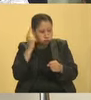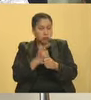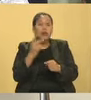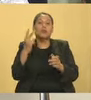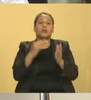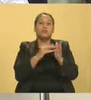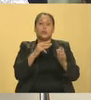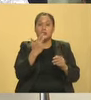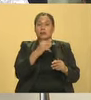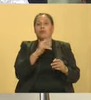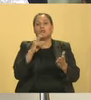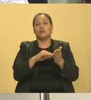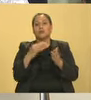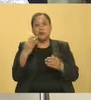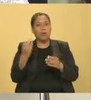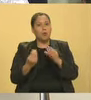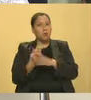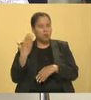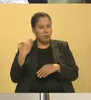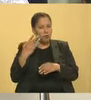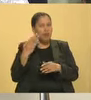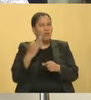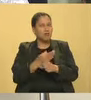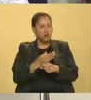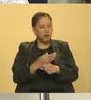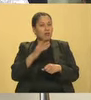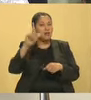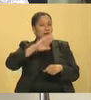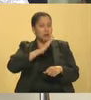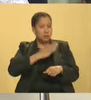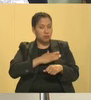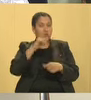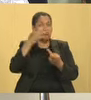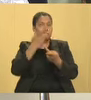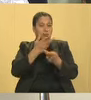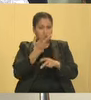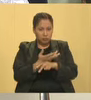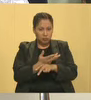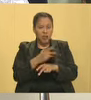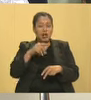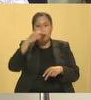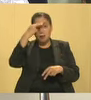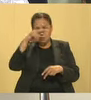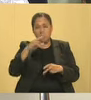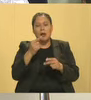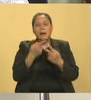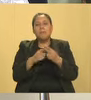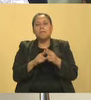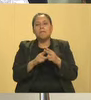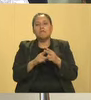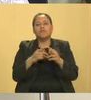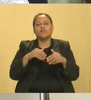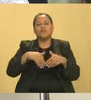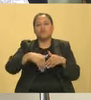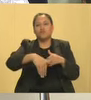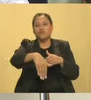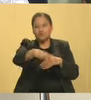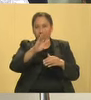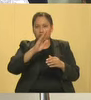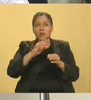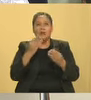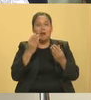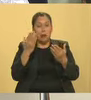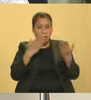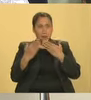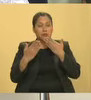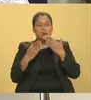2013 al 2014. Entonces está como ahorita en España, en Estados Unidos y aquí en México está entrando con mucha